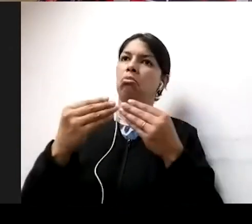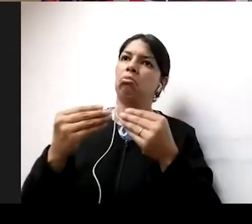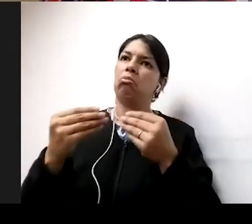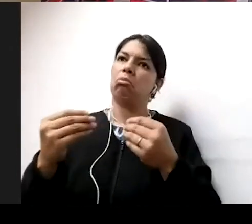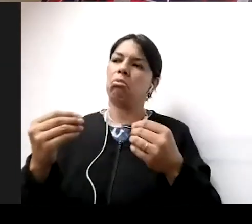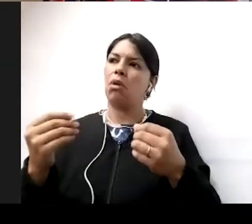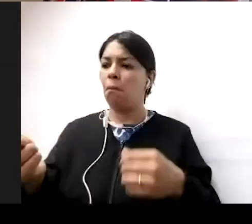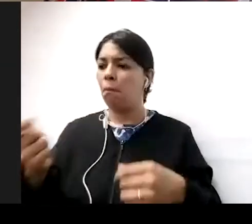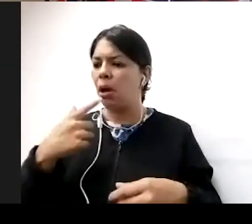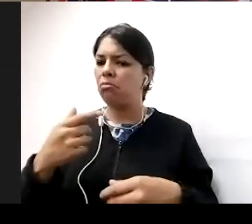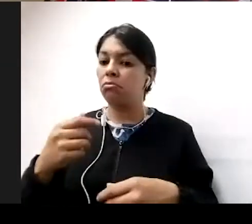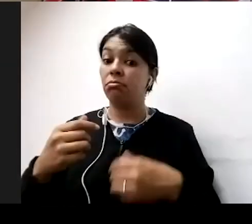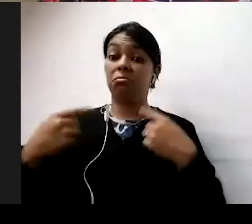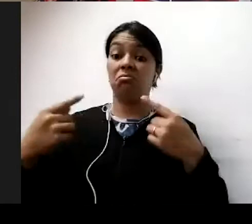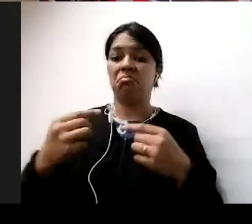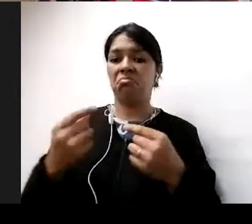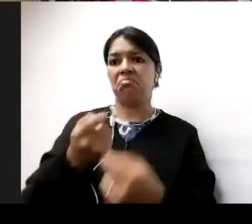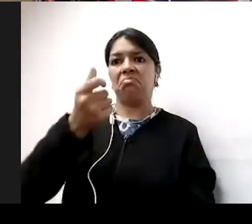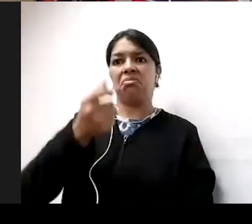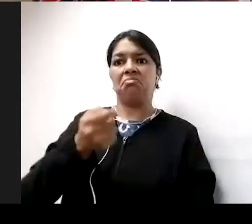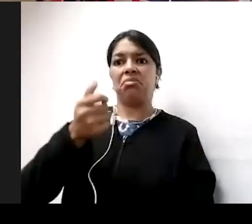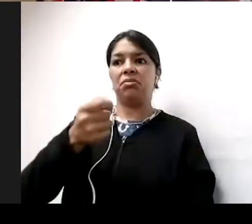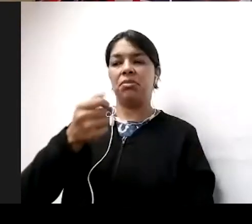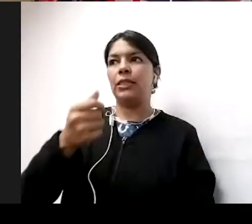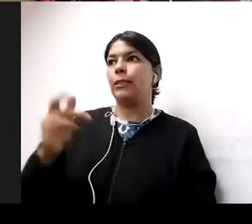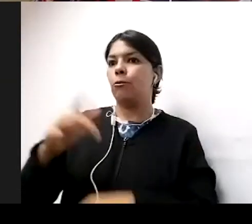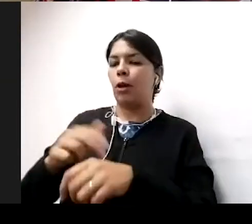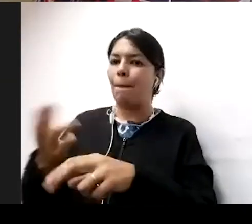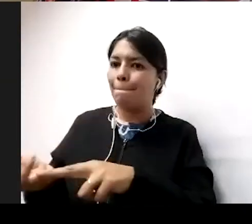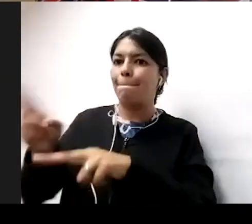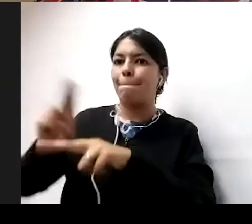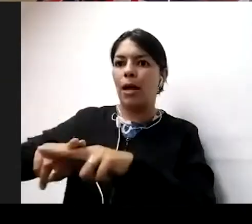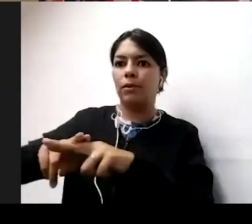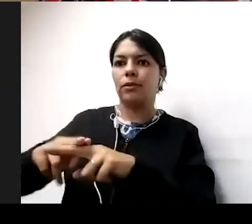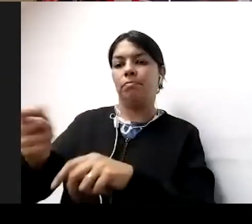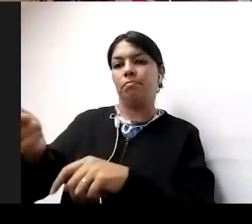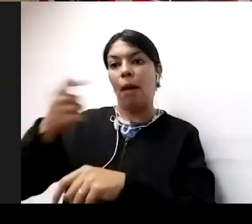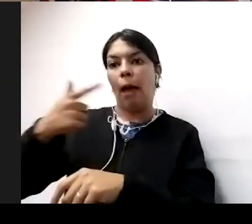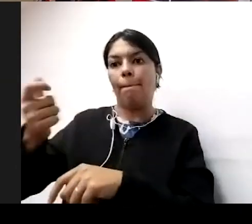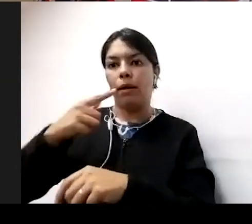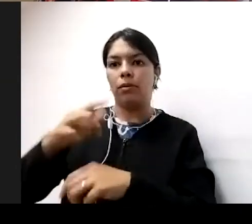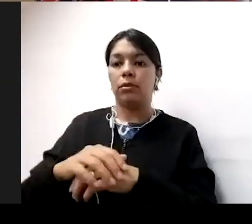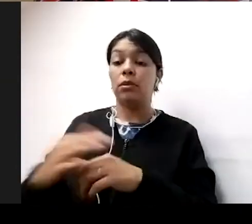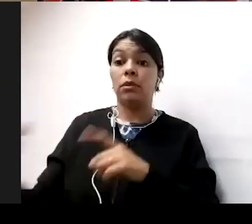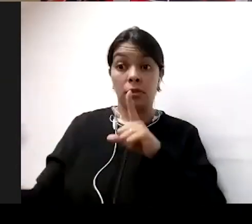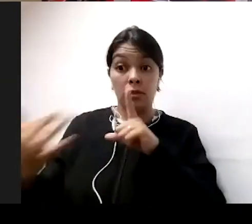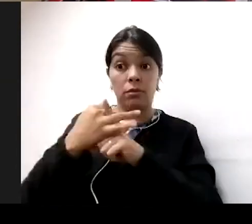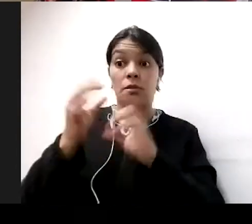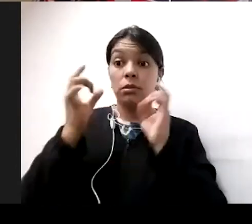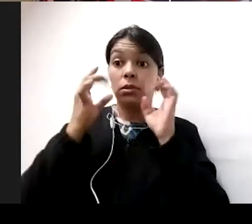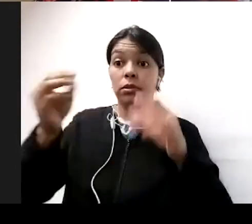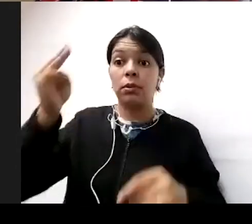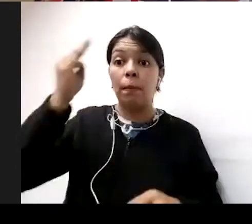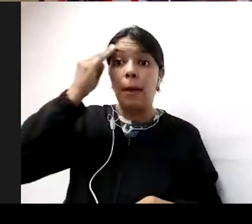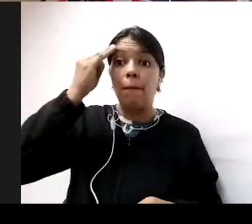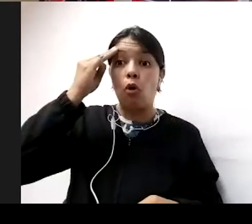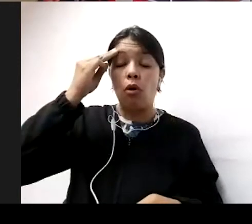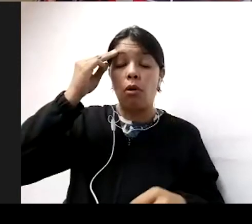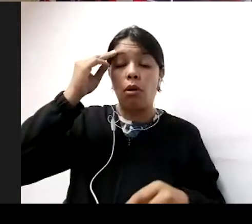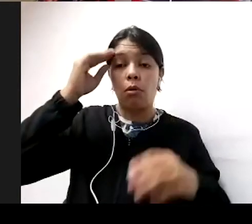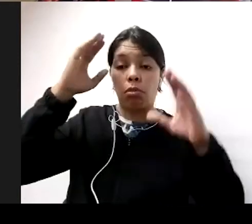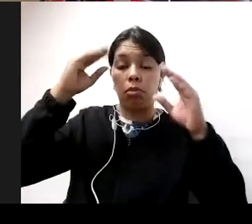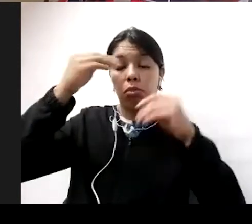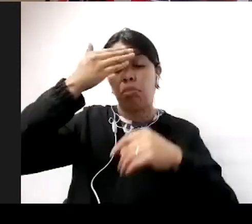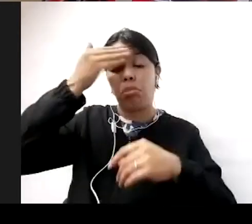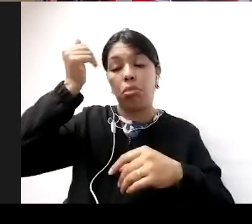consumo de estas sustancias o estas drogas tiene graves consecuencias como son la pérdida de la memoria, la disminución del deseo sexual,